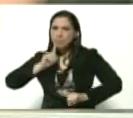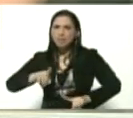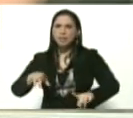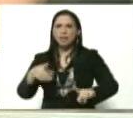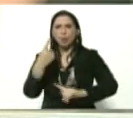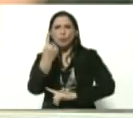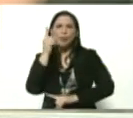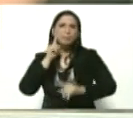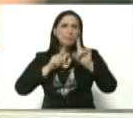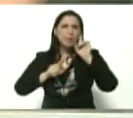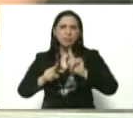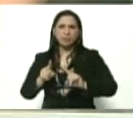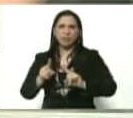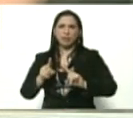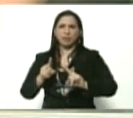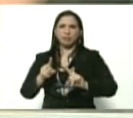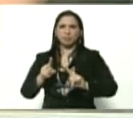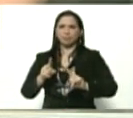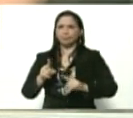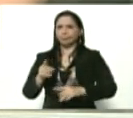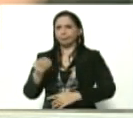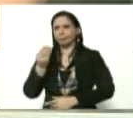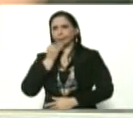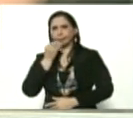Una mentira inverosímil.